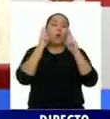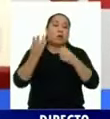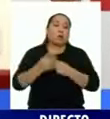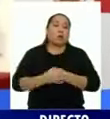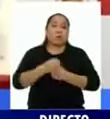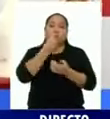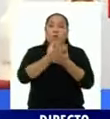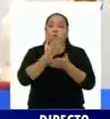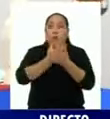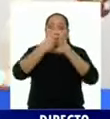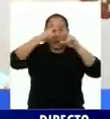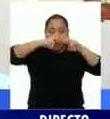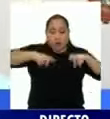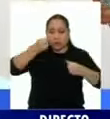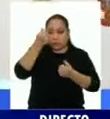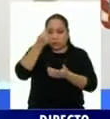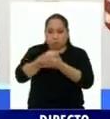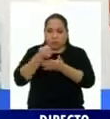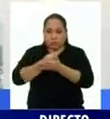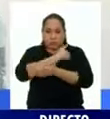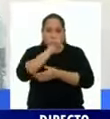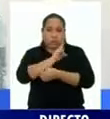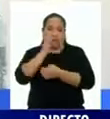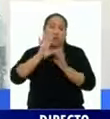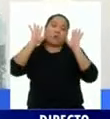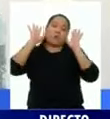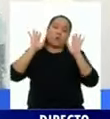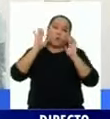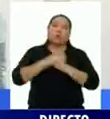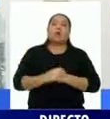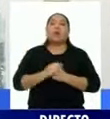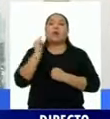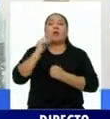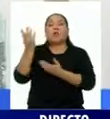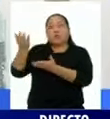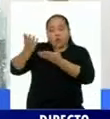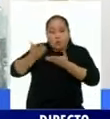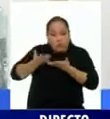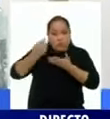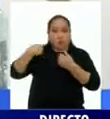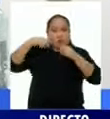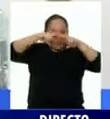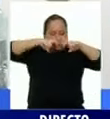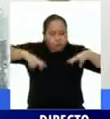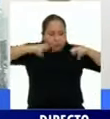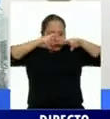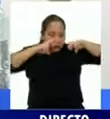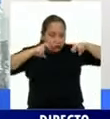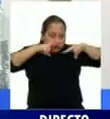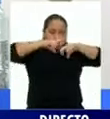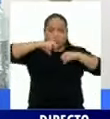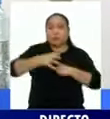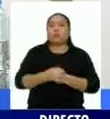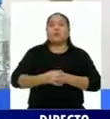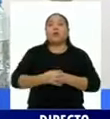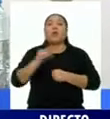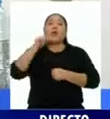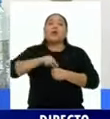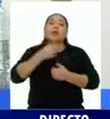un buen análisis costo-beneficio, por lo menos. En cuanto lo recibamos, lo estudiaremos